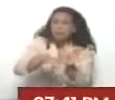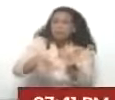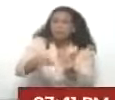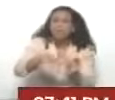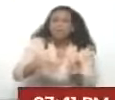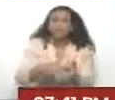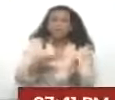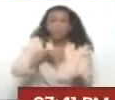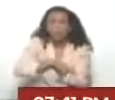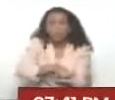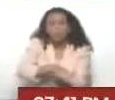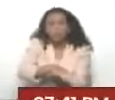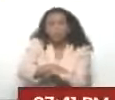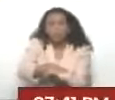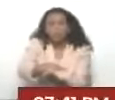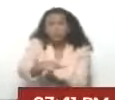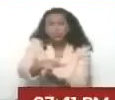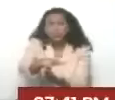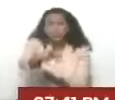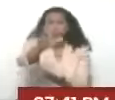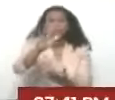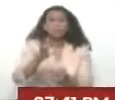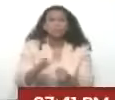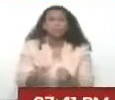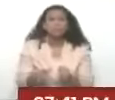del aeropuerto.